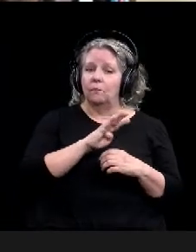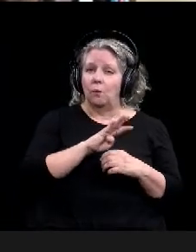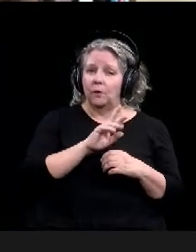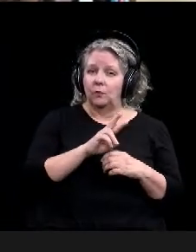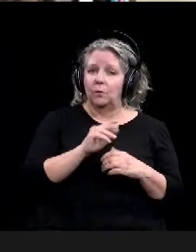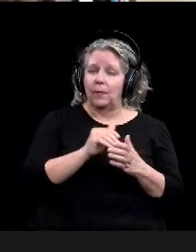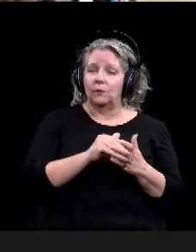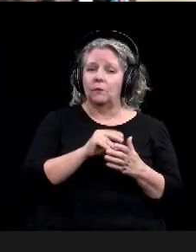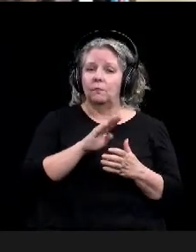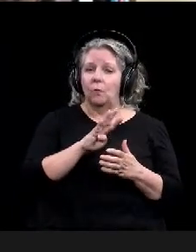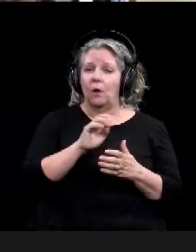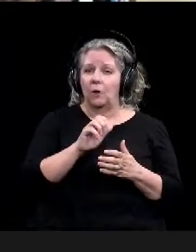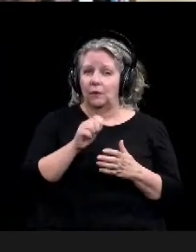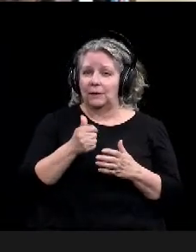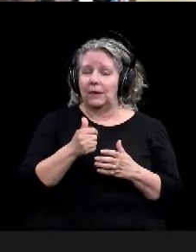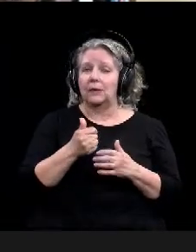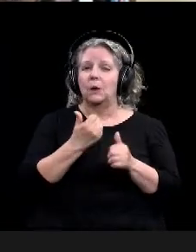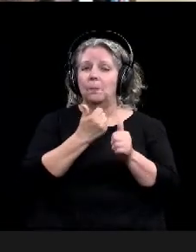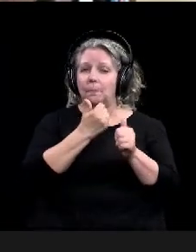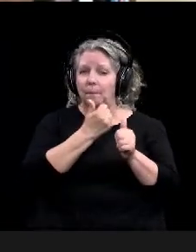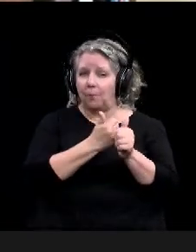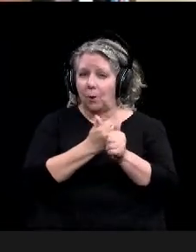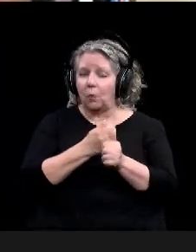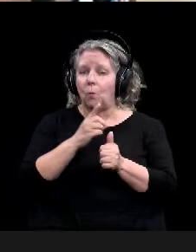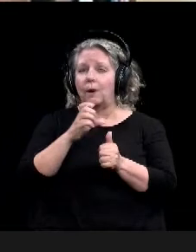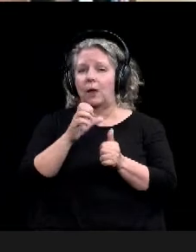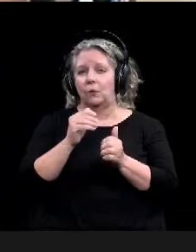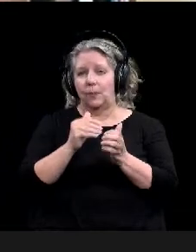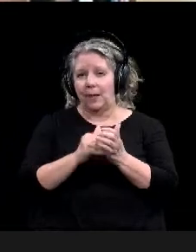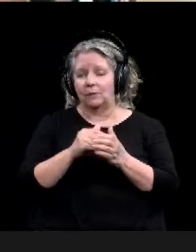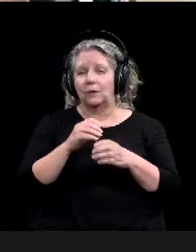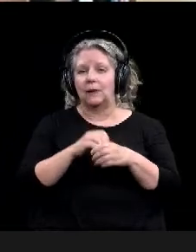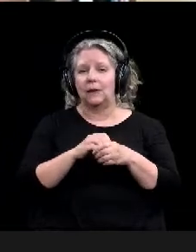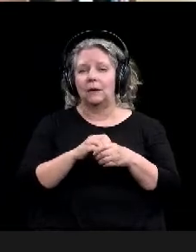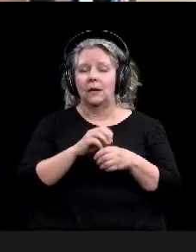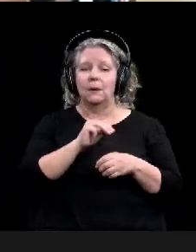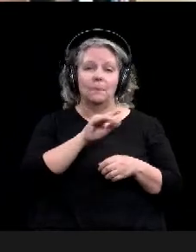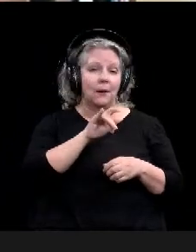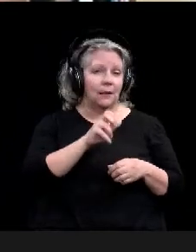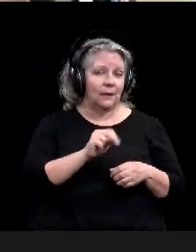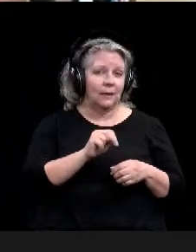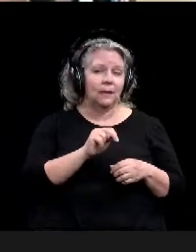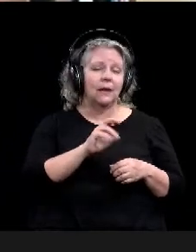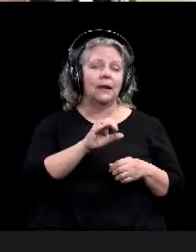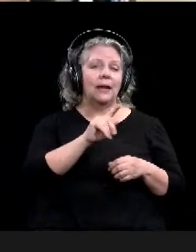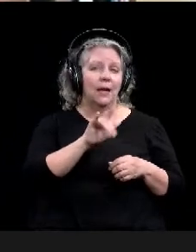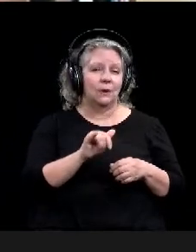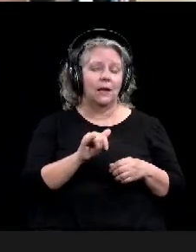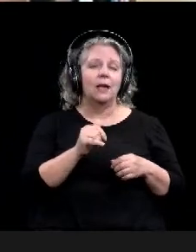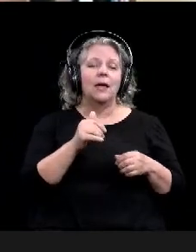10% por uno que se administraron 27 mil 428